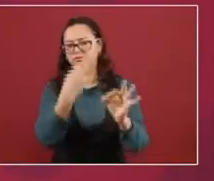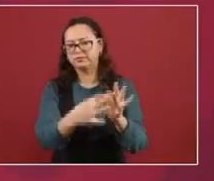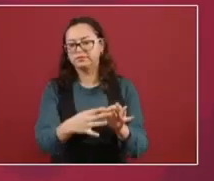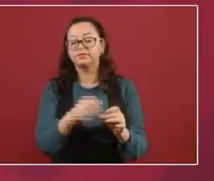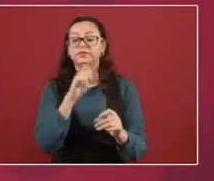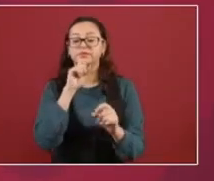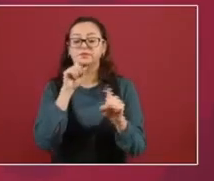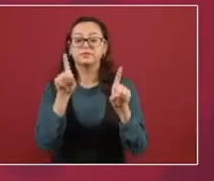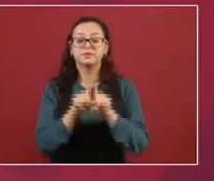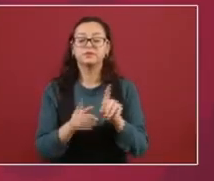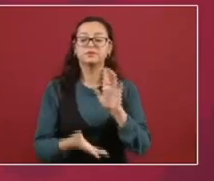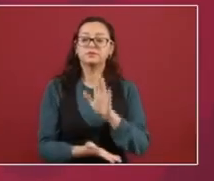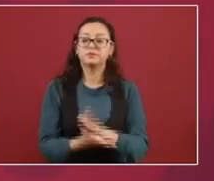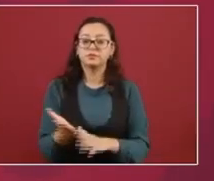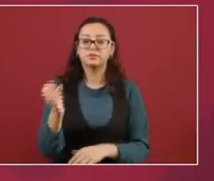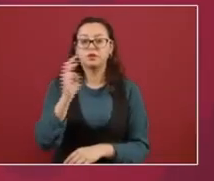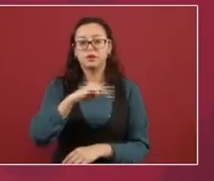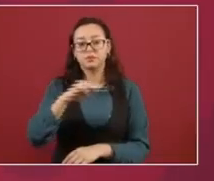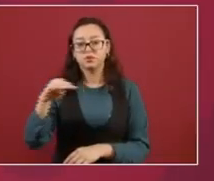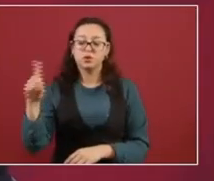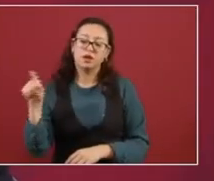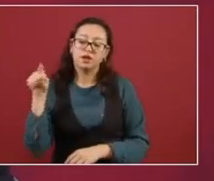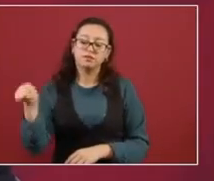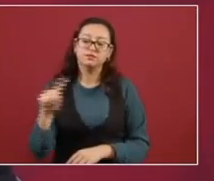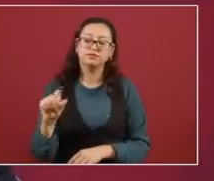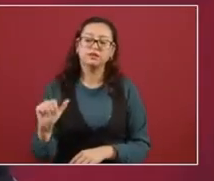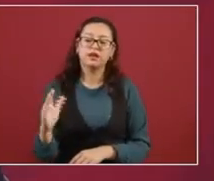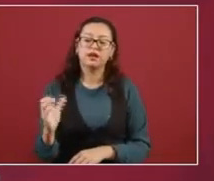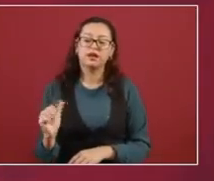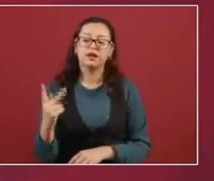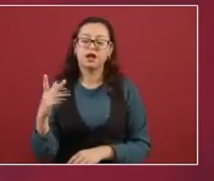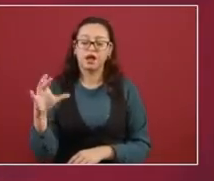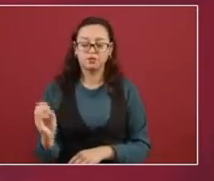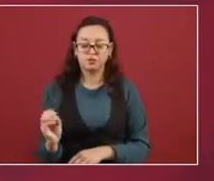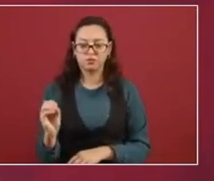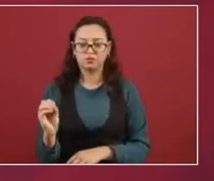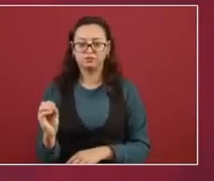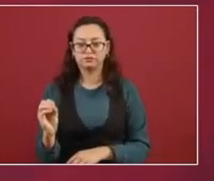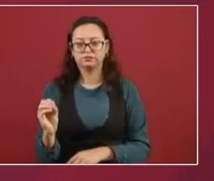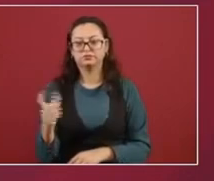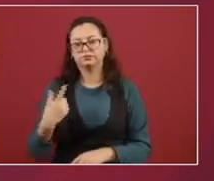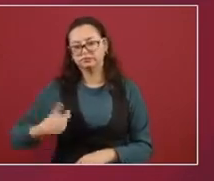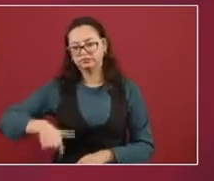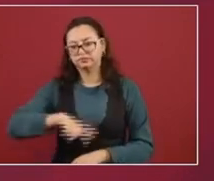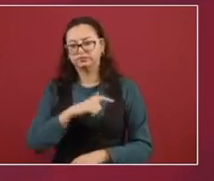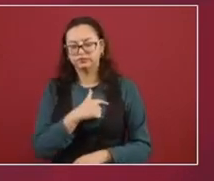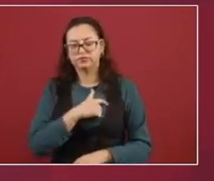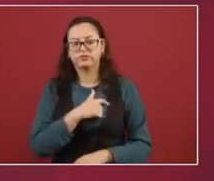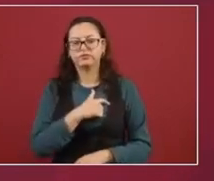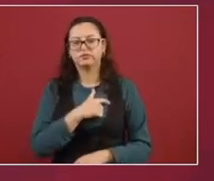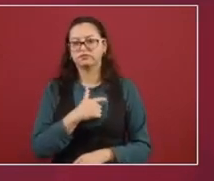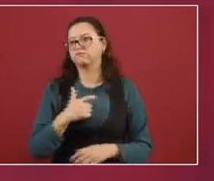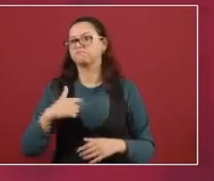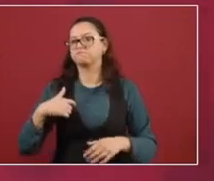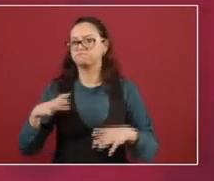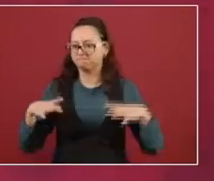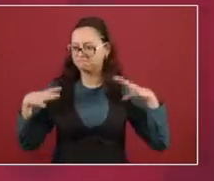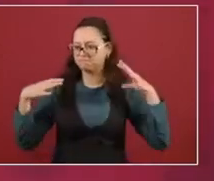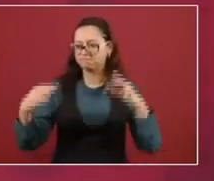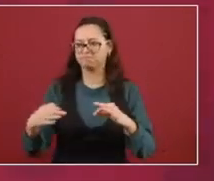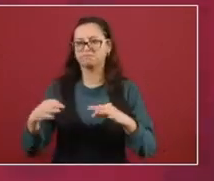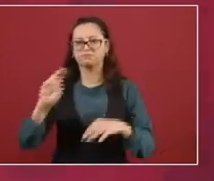a Michoacán y vamos a estar en Zacapu porque vamos a seguir abriendo universidades